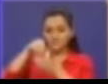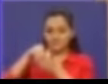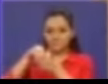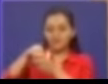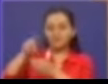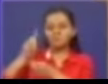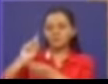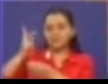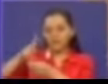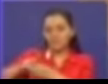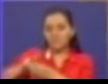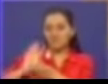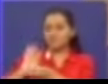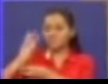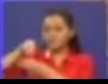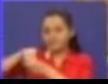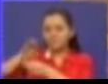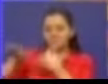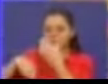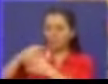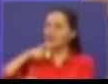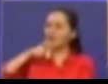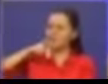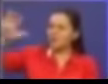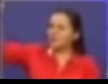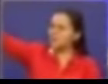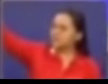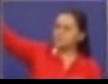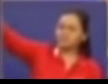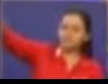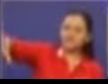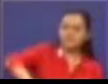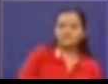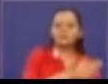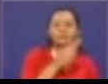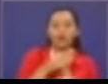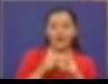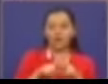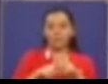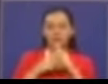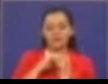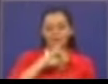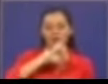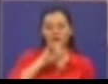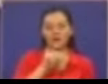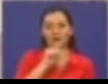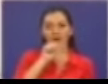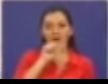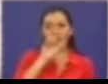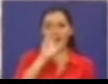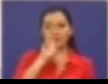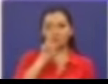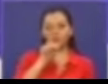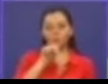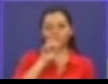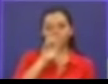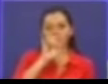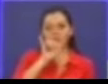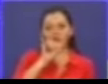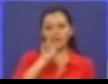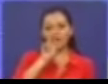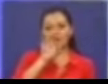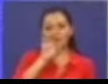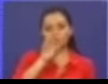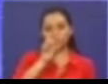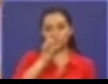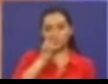divertidísimo, ¿no? Son 25 kilómetros agua abajo, se empieza por el Hatun Yaku, que viene de los Yanganates, se une el Ansu